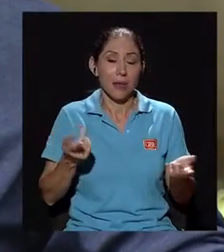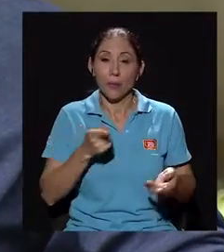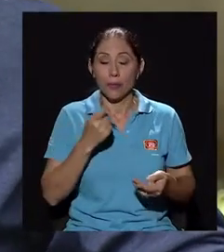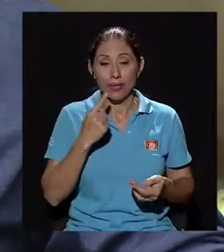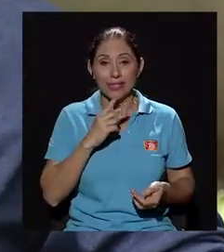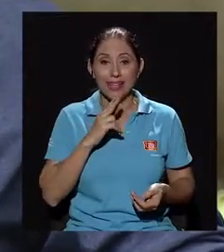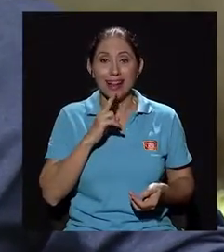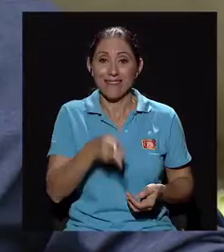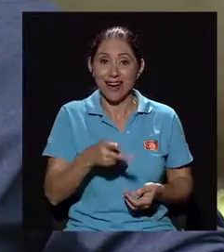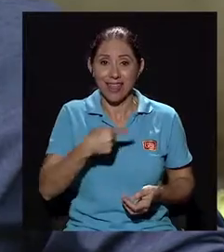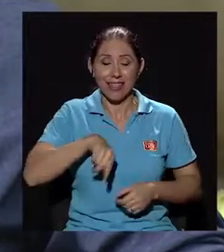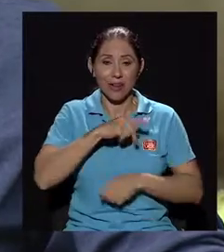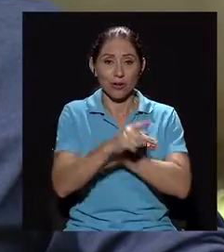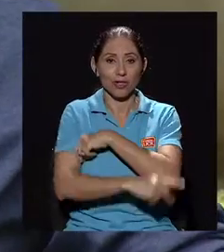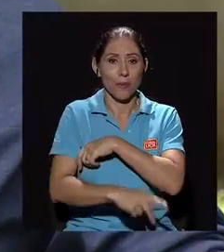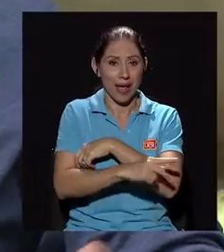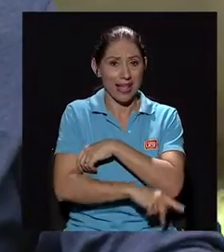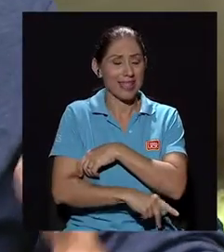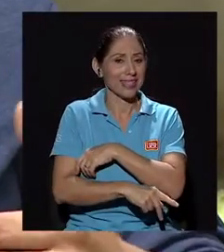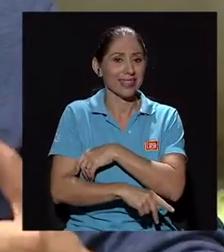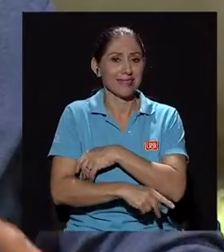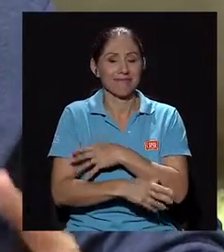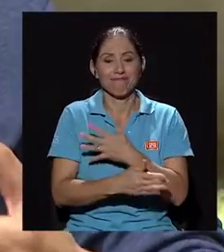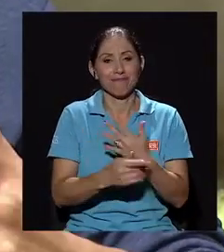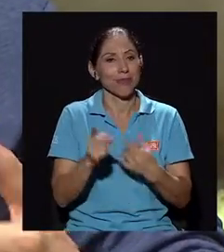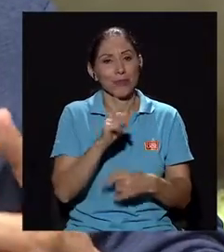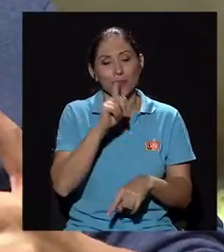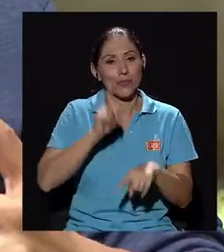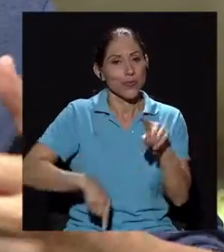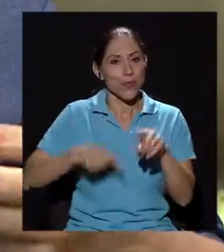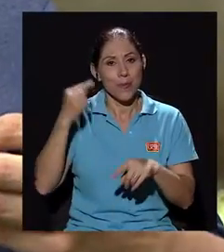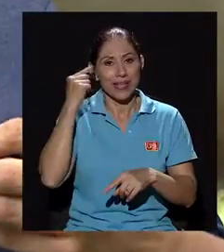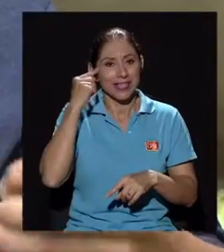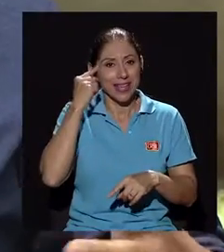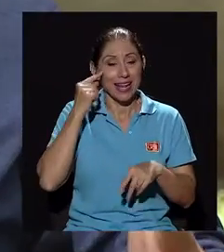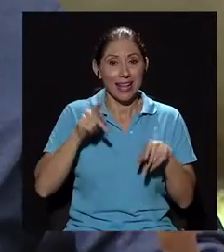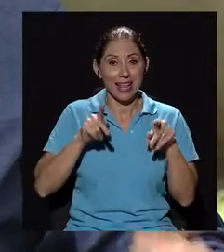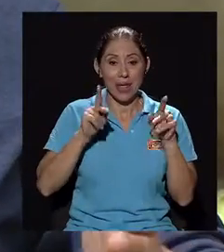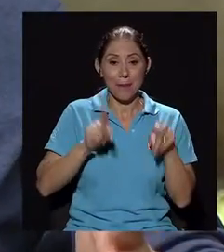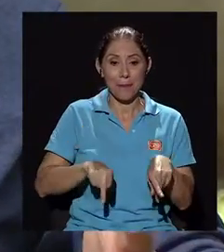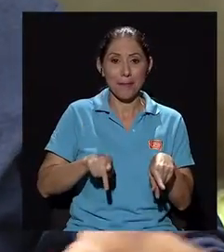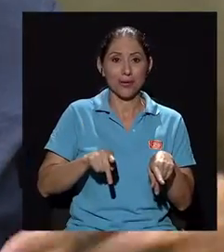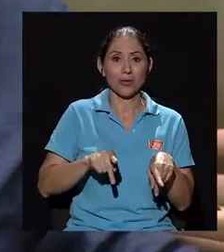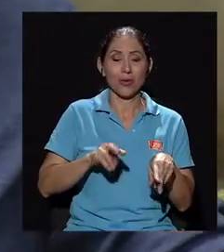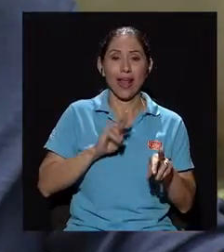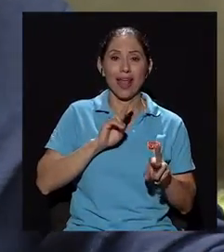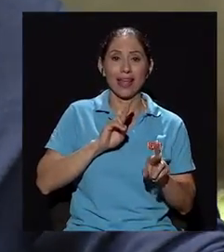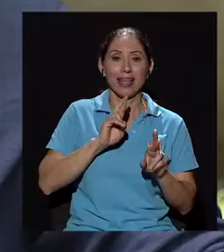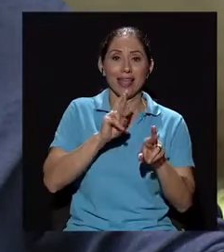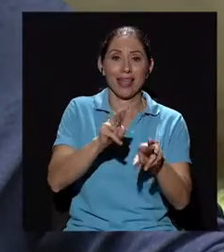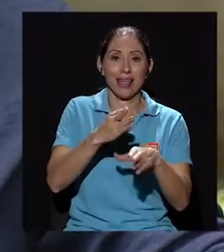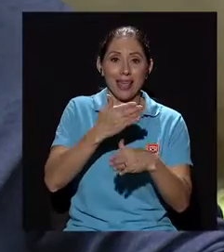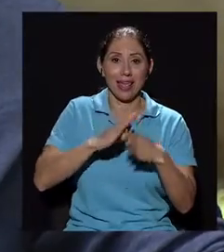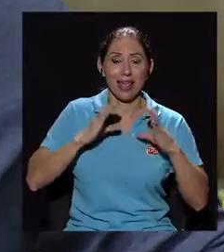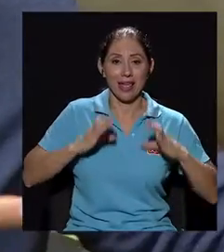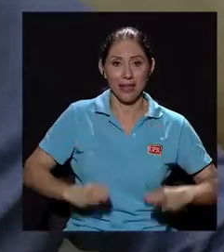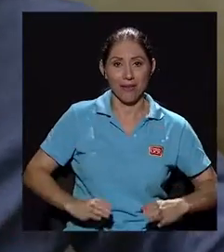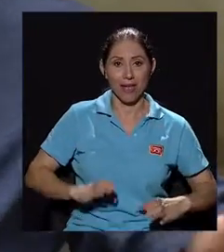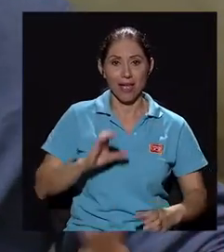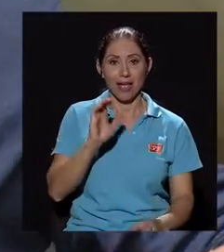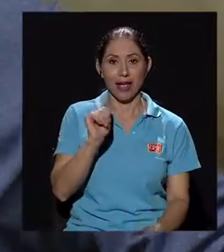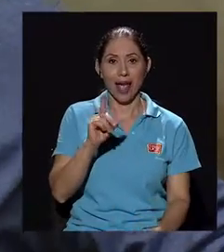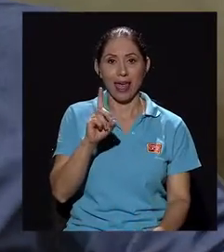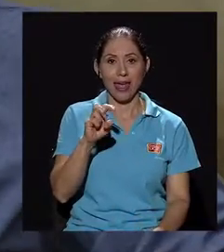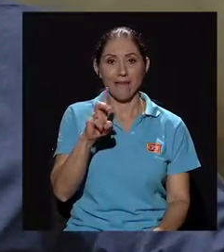la realidad de nuestro país es inviable pensar en donantes cadavéricos que no sean, digamos, seguidos